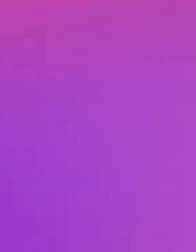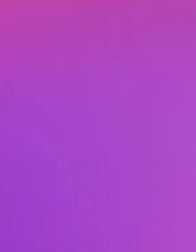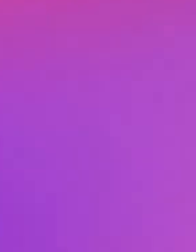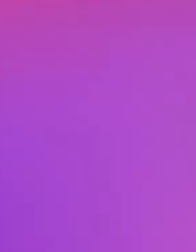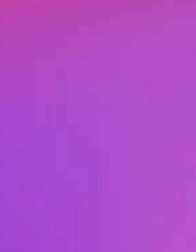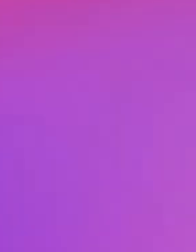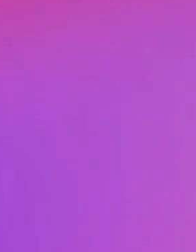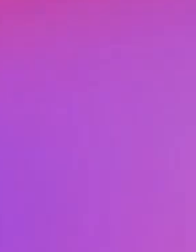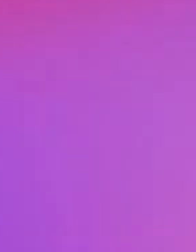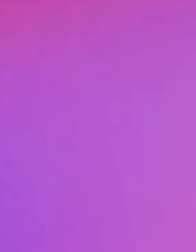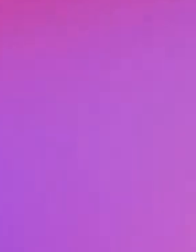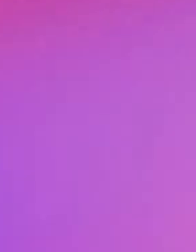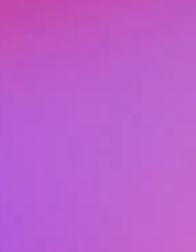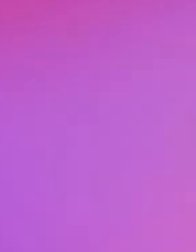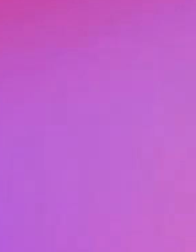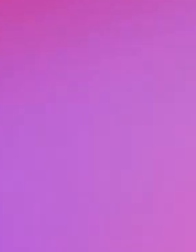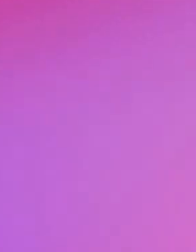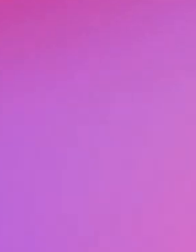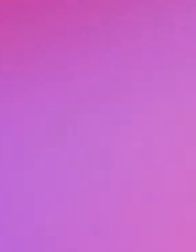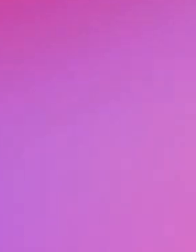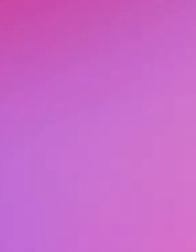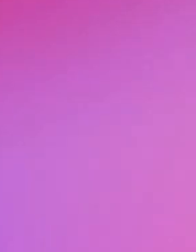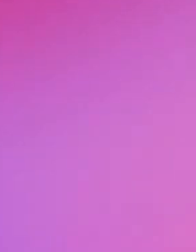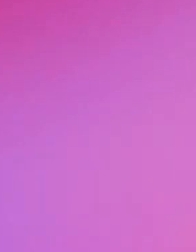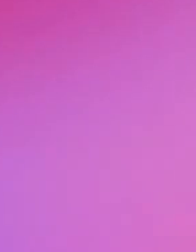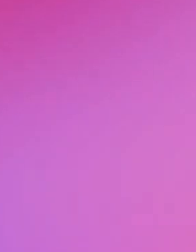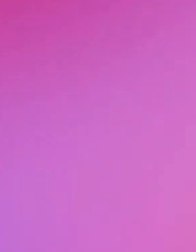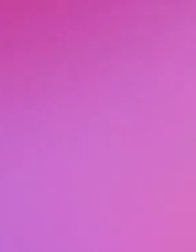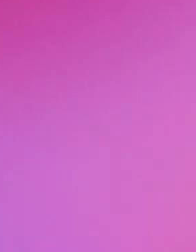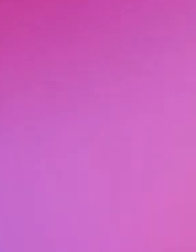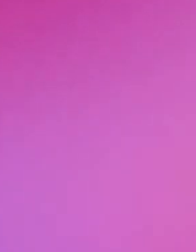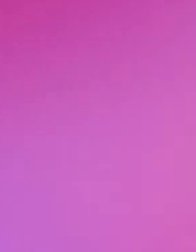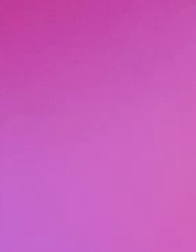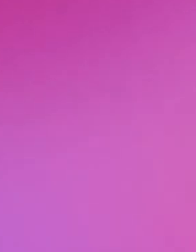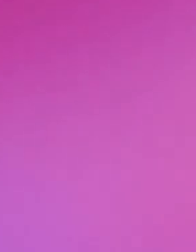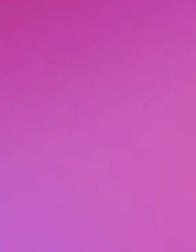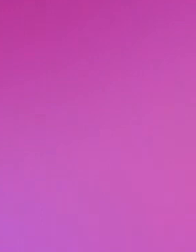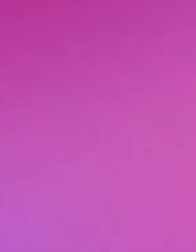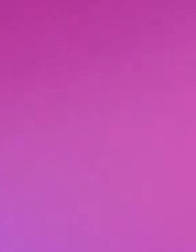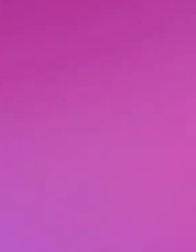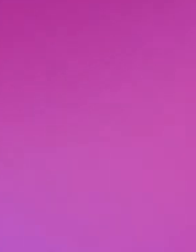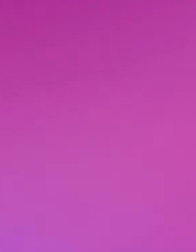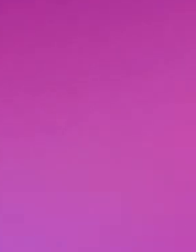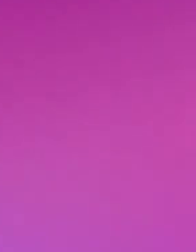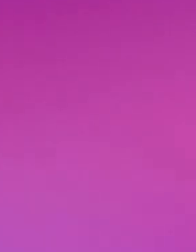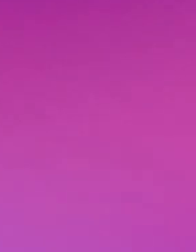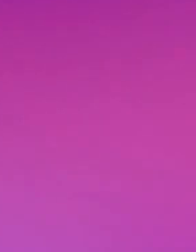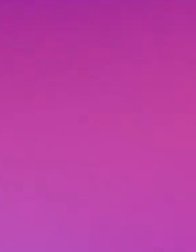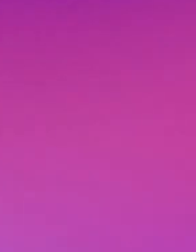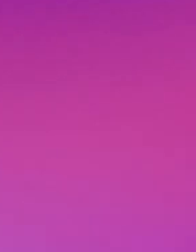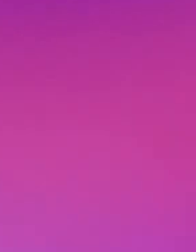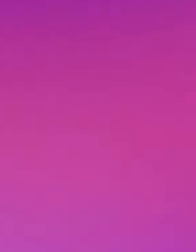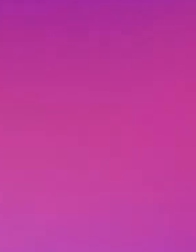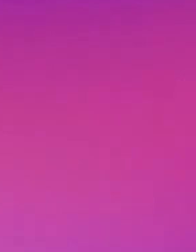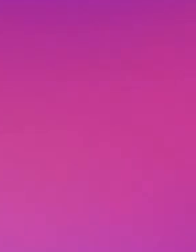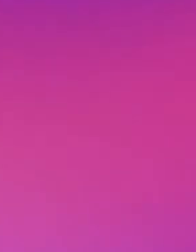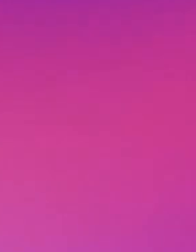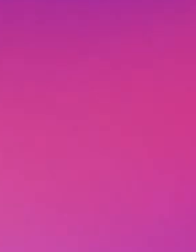Si requieres consultar los libros de texto en versión digital, recuerda que los puedes encontrar en la página